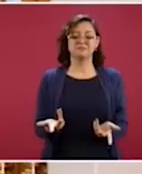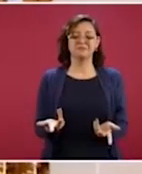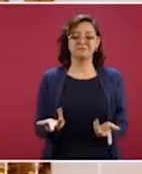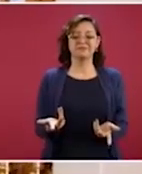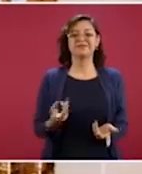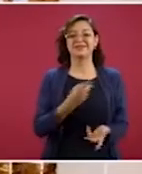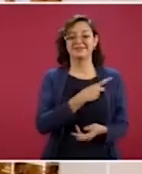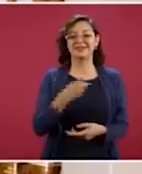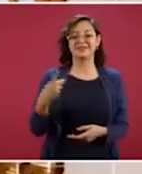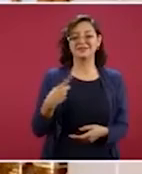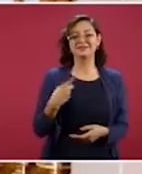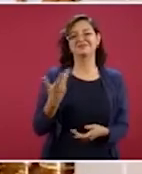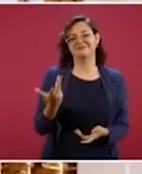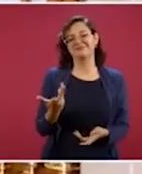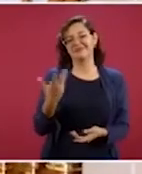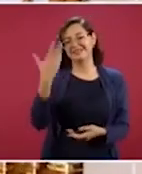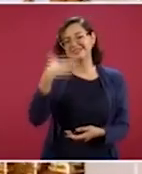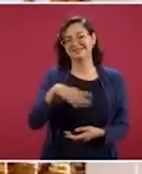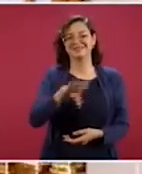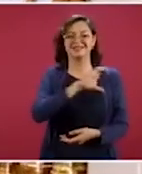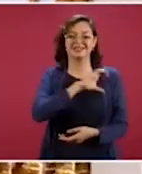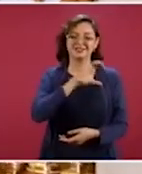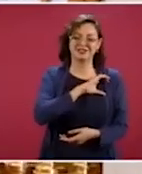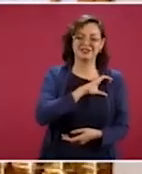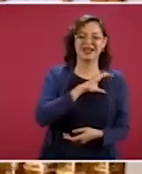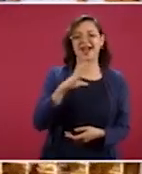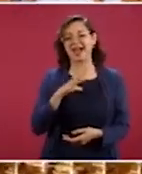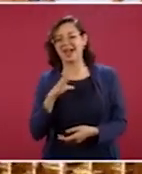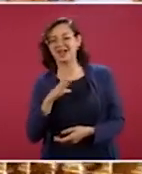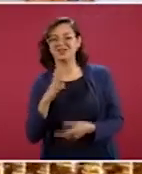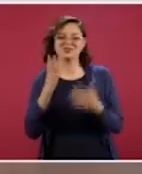saber si hay cariño o no hay cariño.